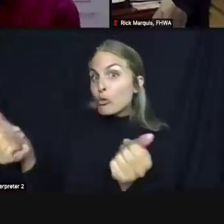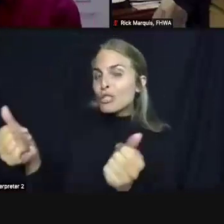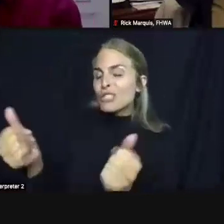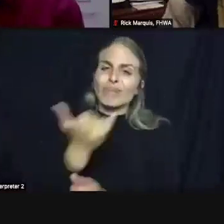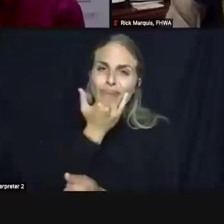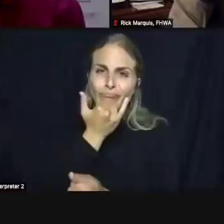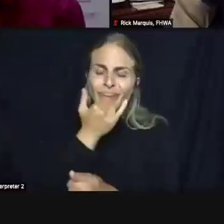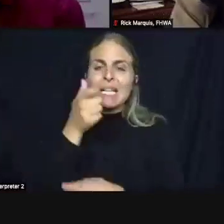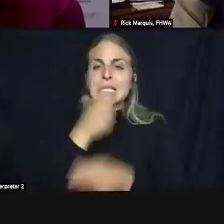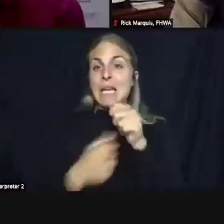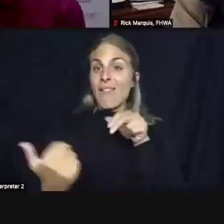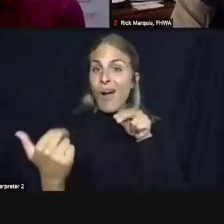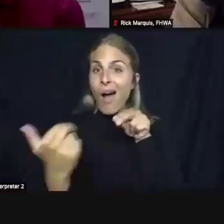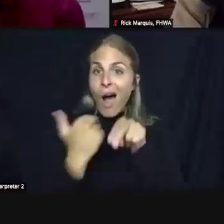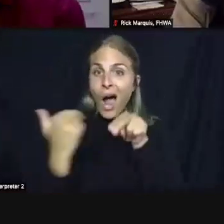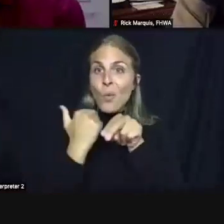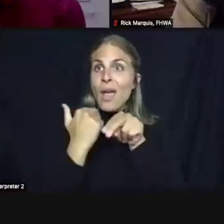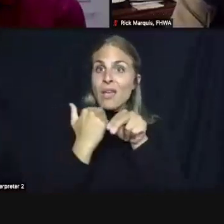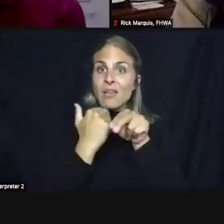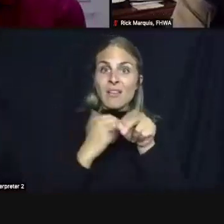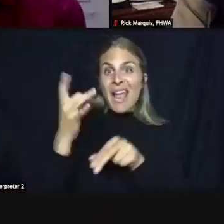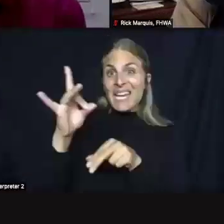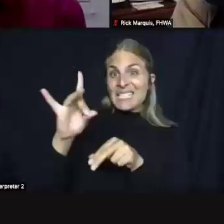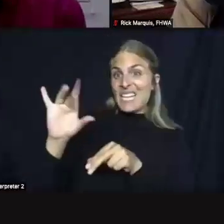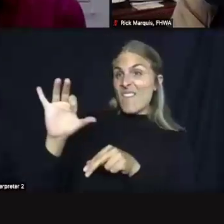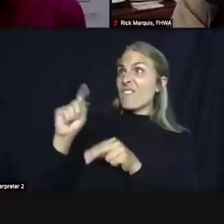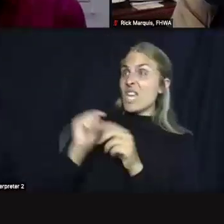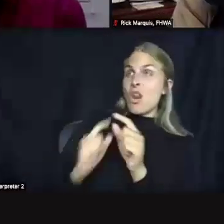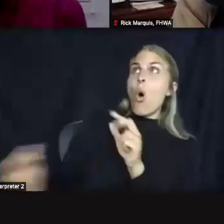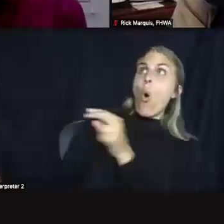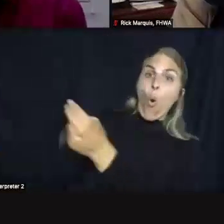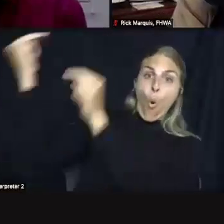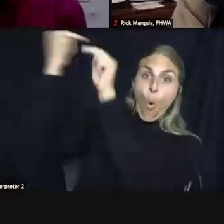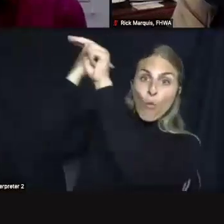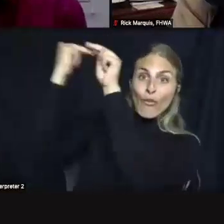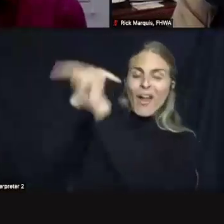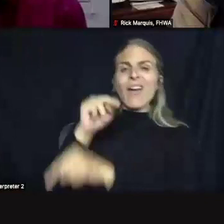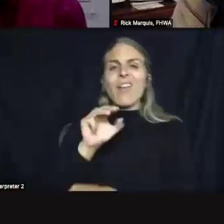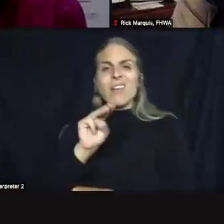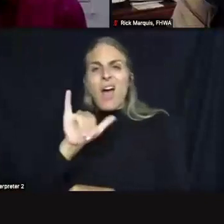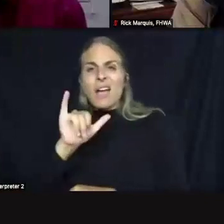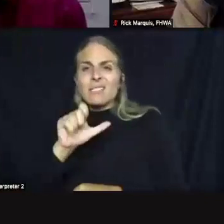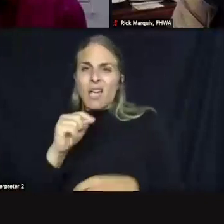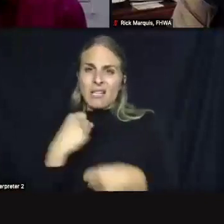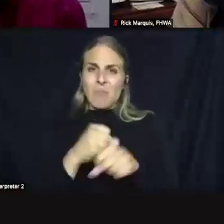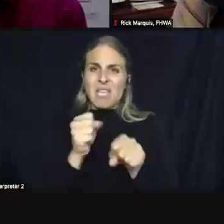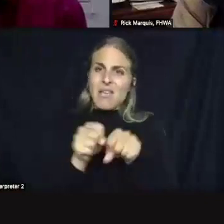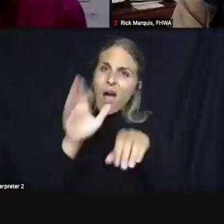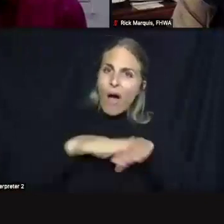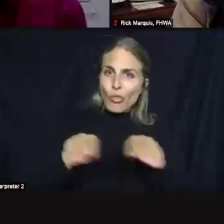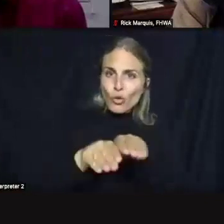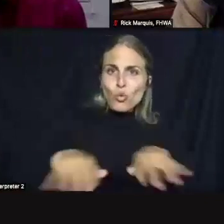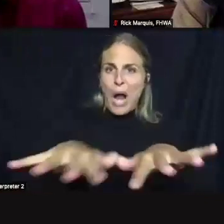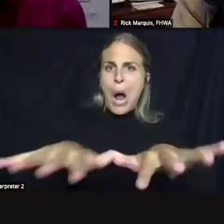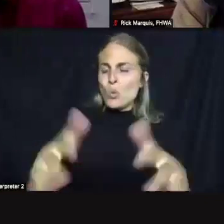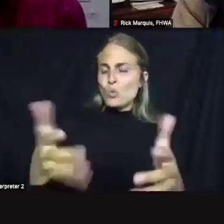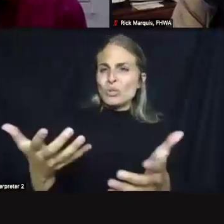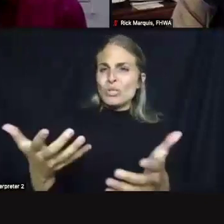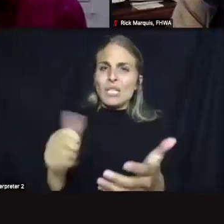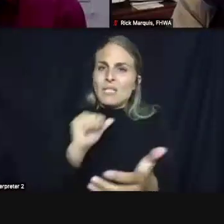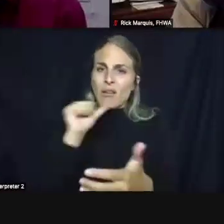muchos objetivos, pero es la solución equivocada. En vez de tener una carretera